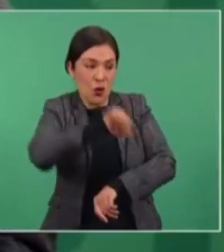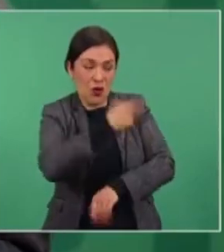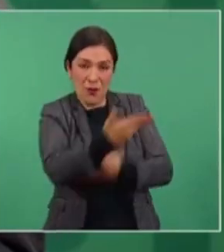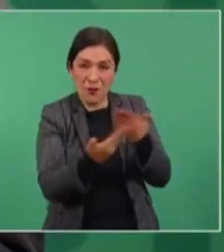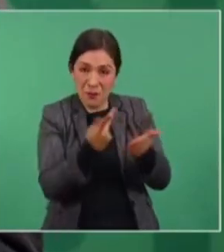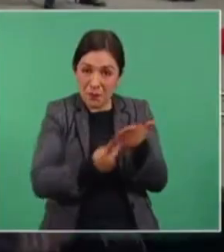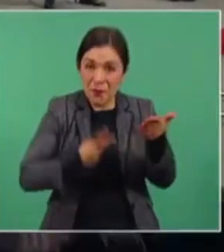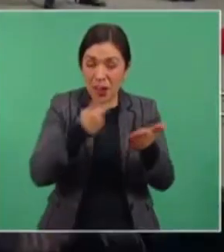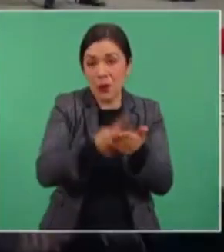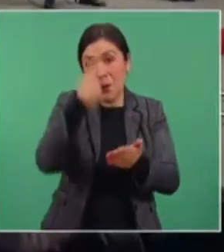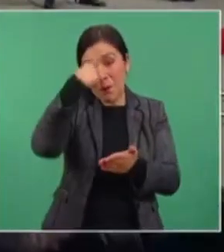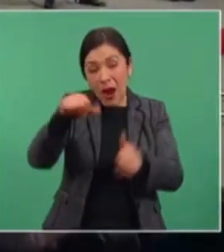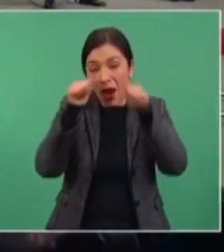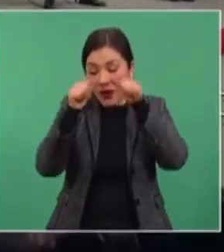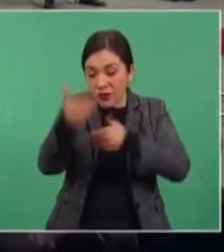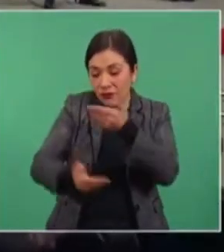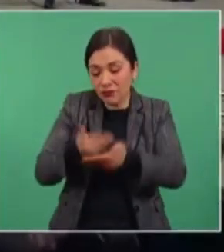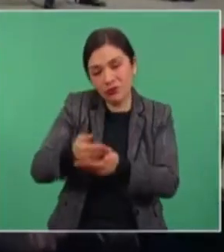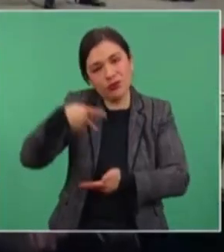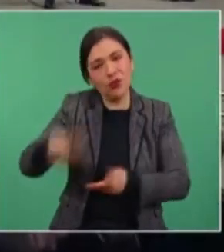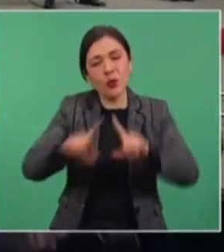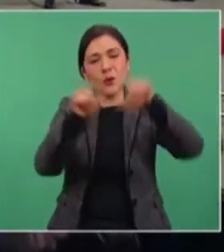México.